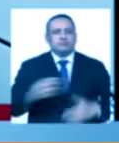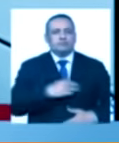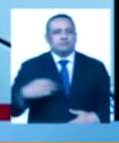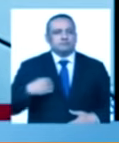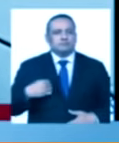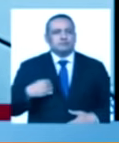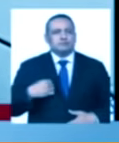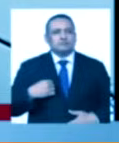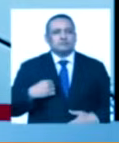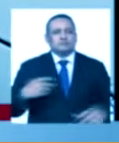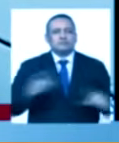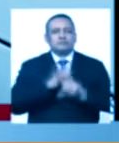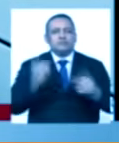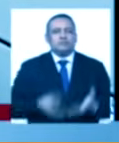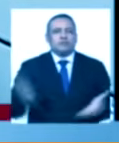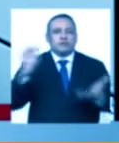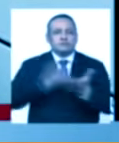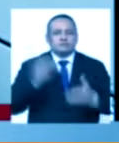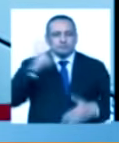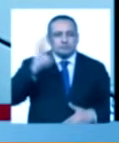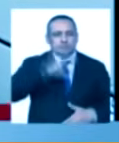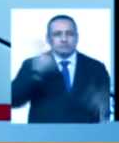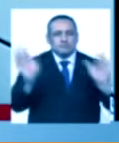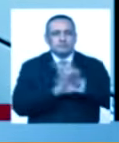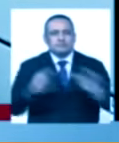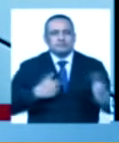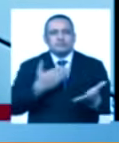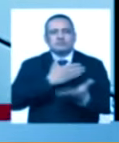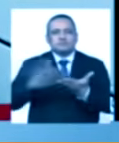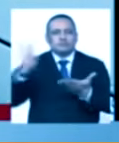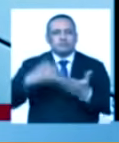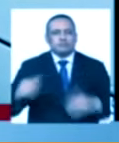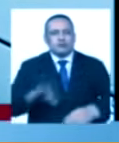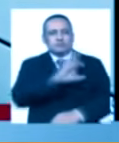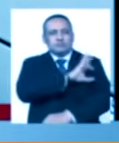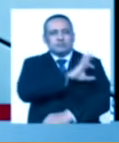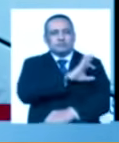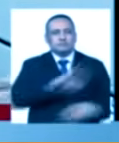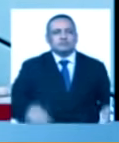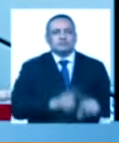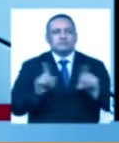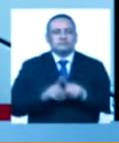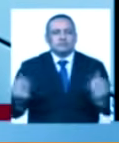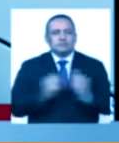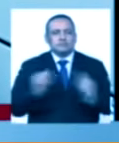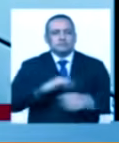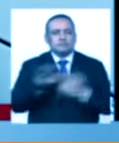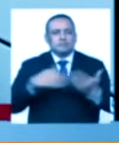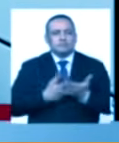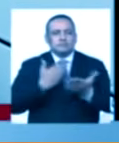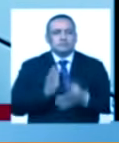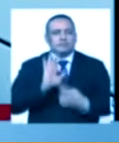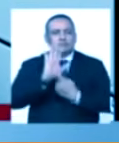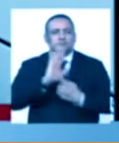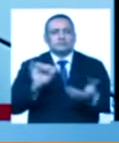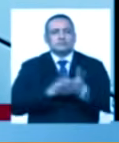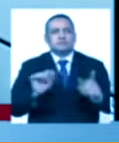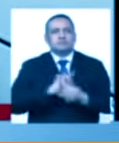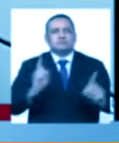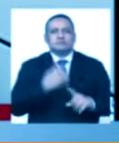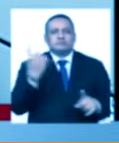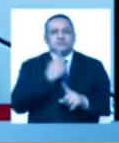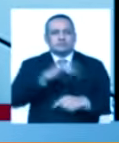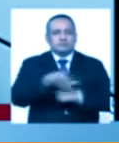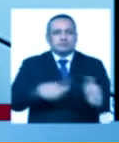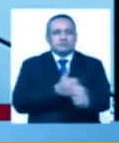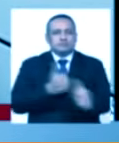Ministros, nuevamente buscaron mi salida de la Fiscalía de la Nación, y con esto se demuestra que no solo hay una